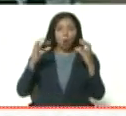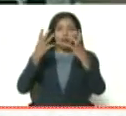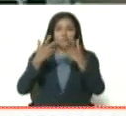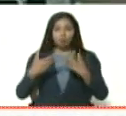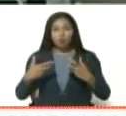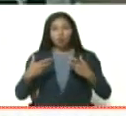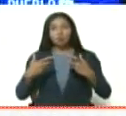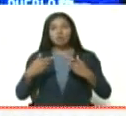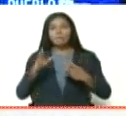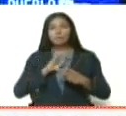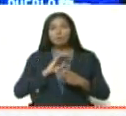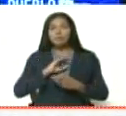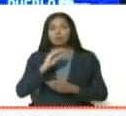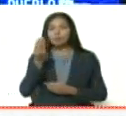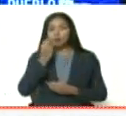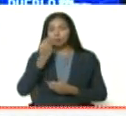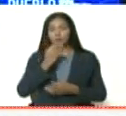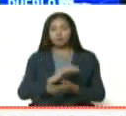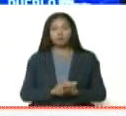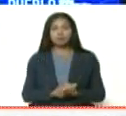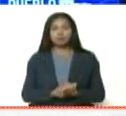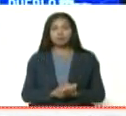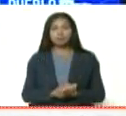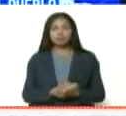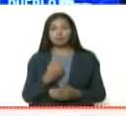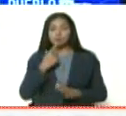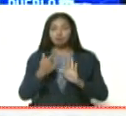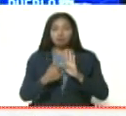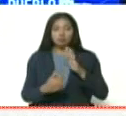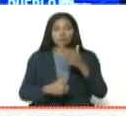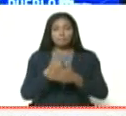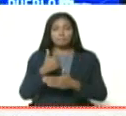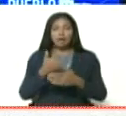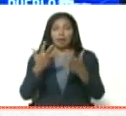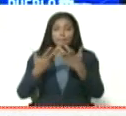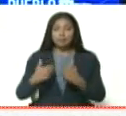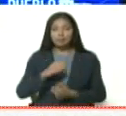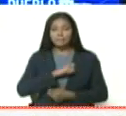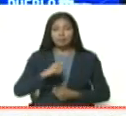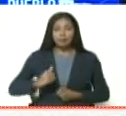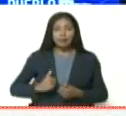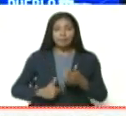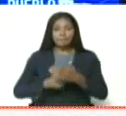industria agroalimentaria y para muestra un botón esta empresa privada